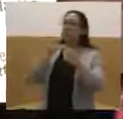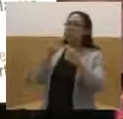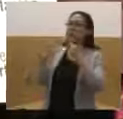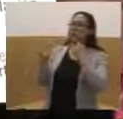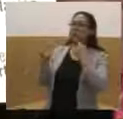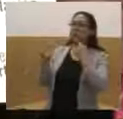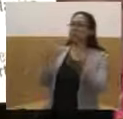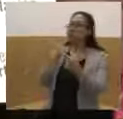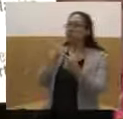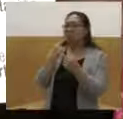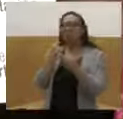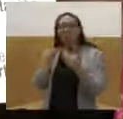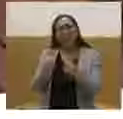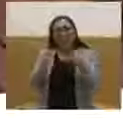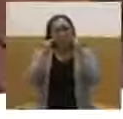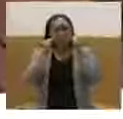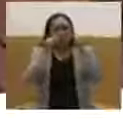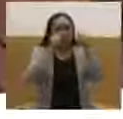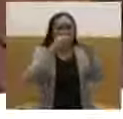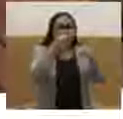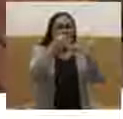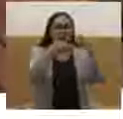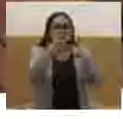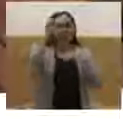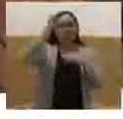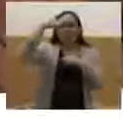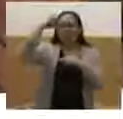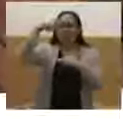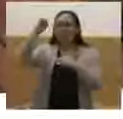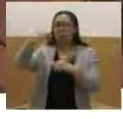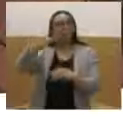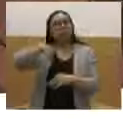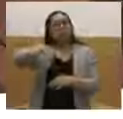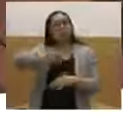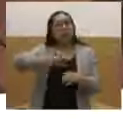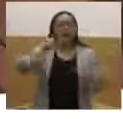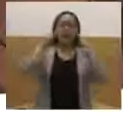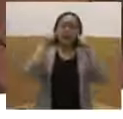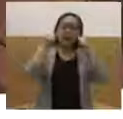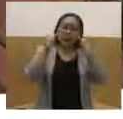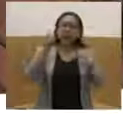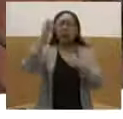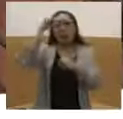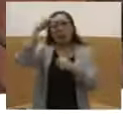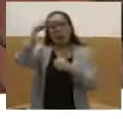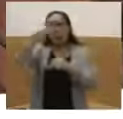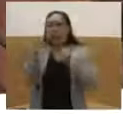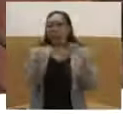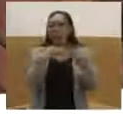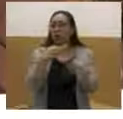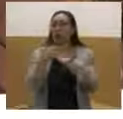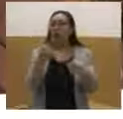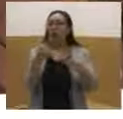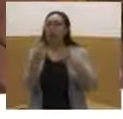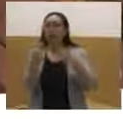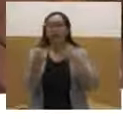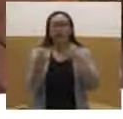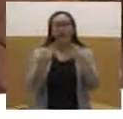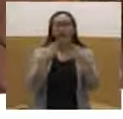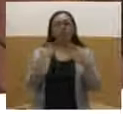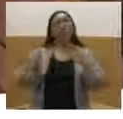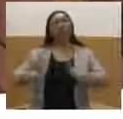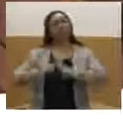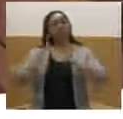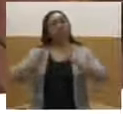todos los puntos de vista y que estamos escuchando a todas las voces calificadas que están participando y opinando en nuestro